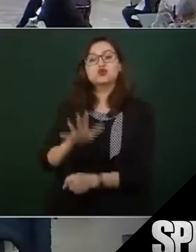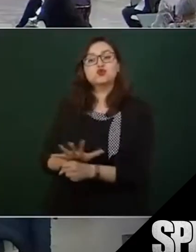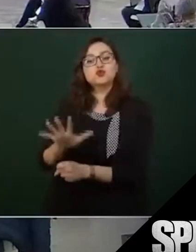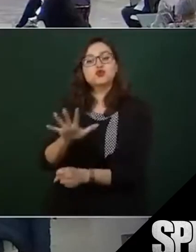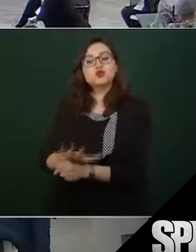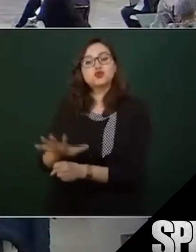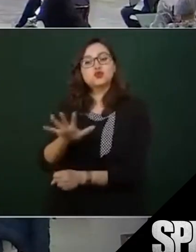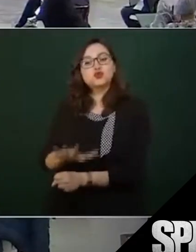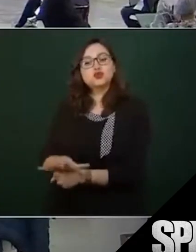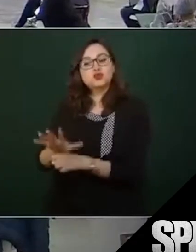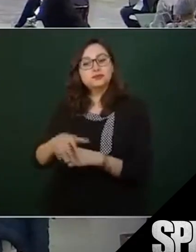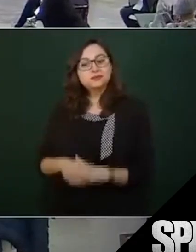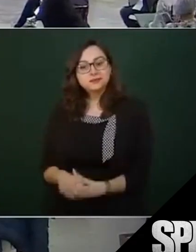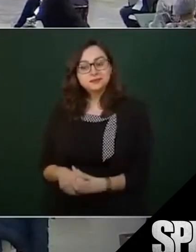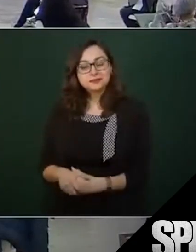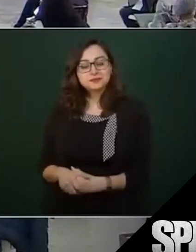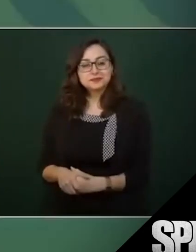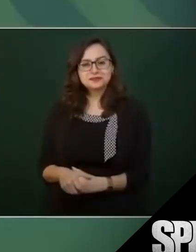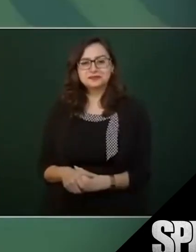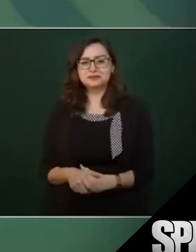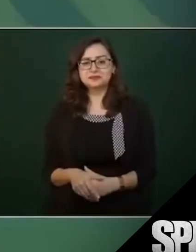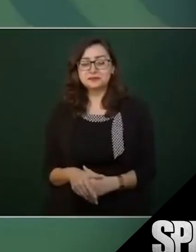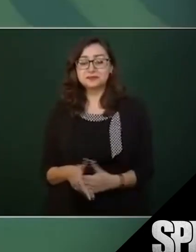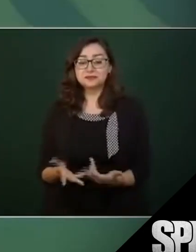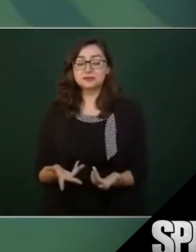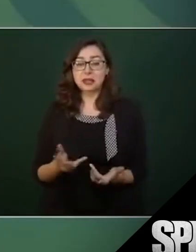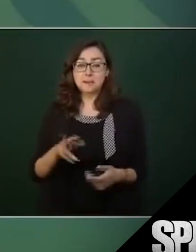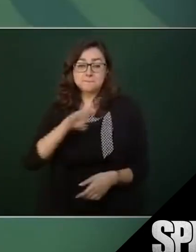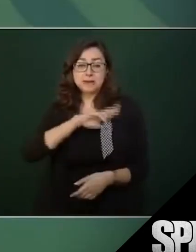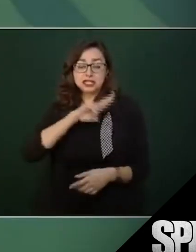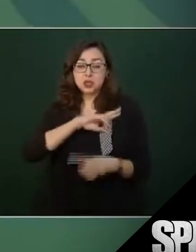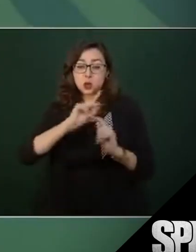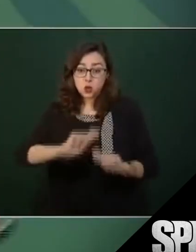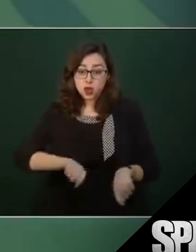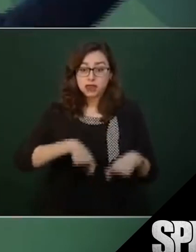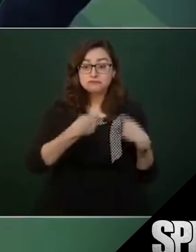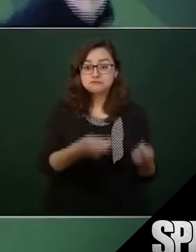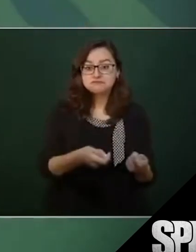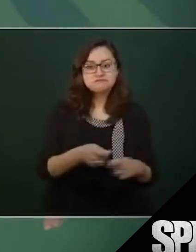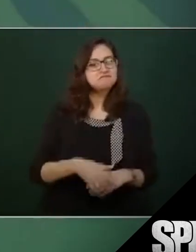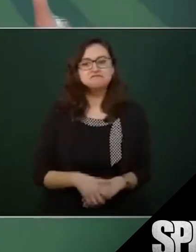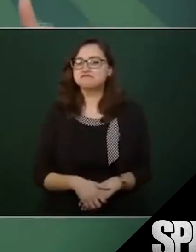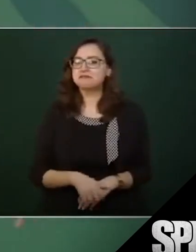Y tampoco se han entregado concesiones. Esto